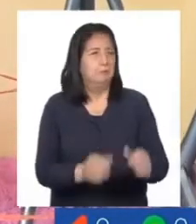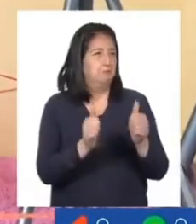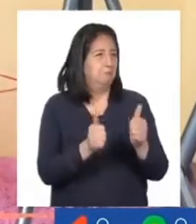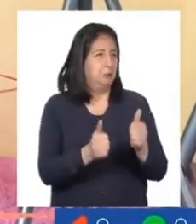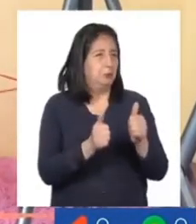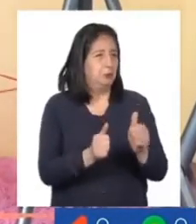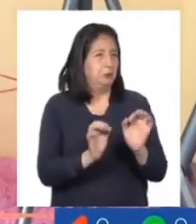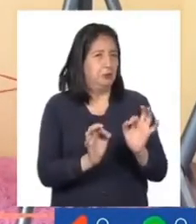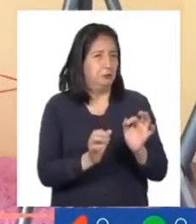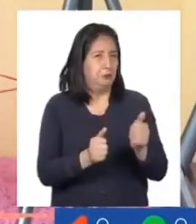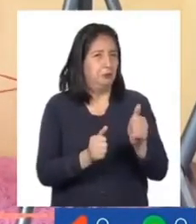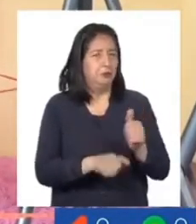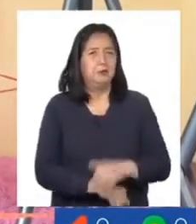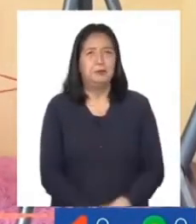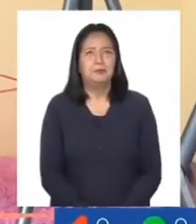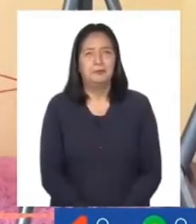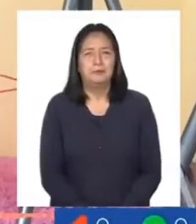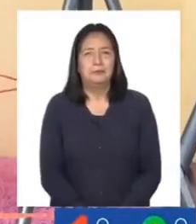Muy bien.